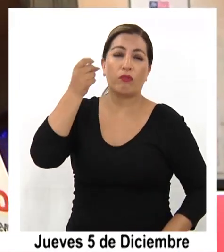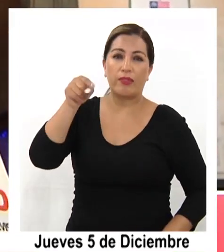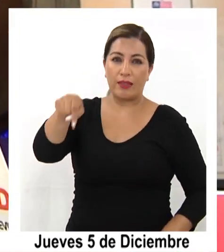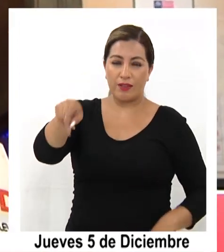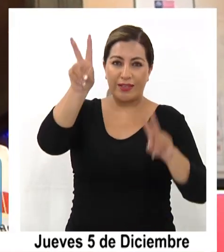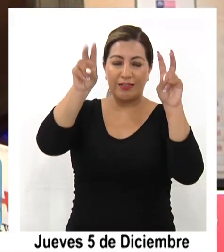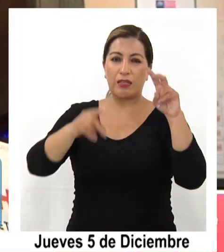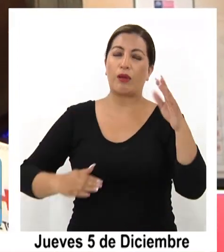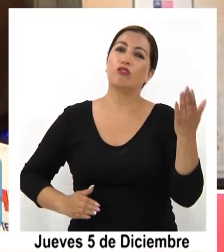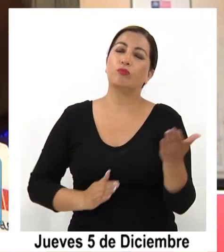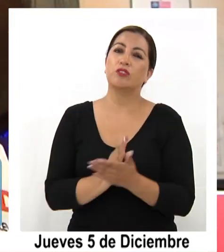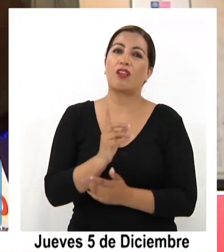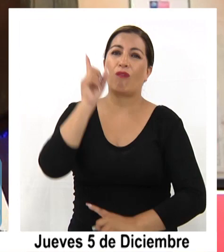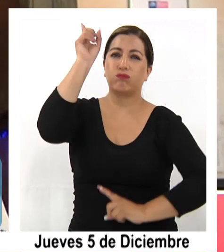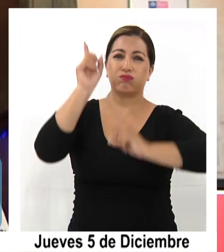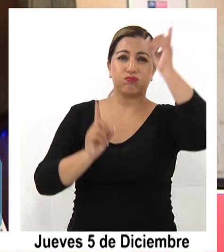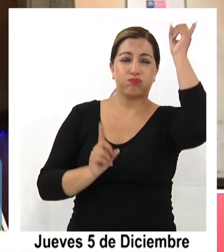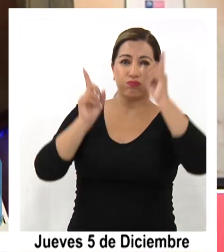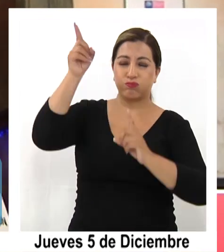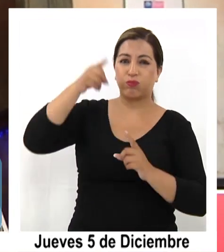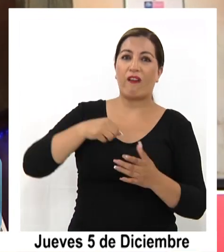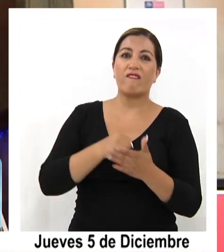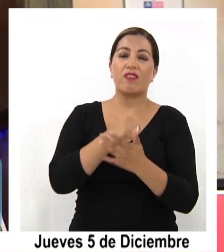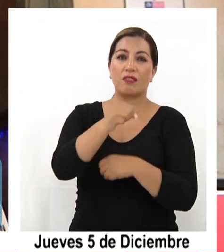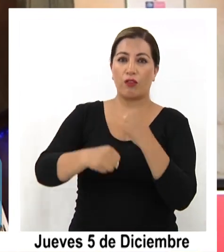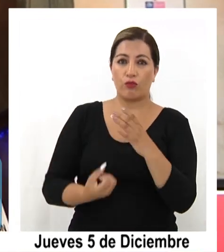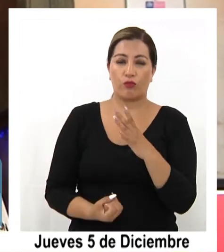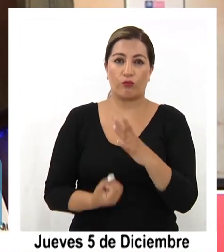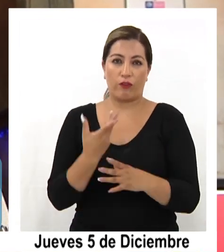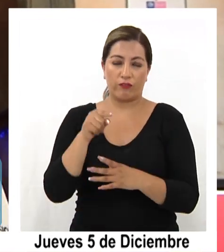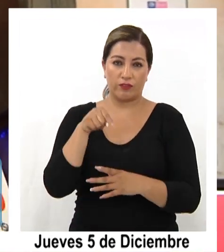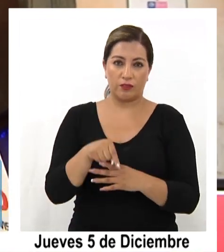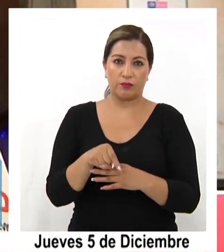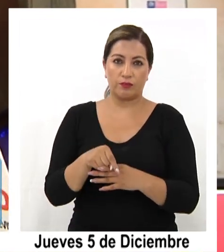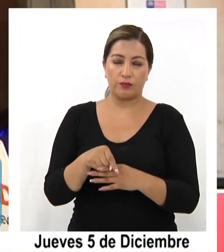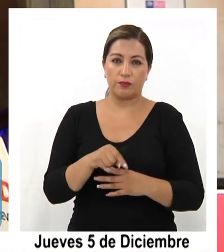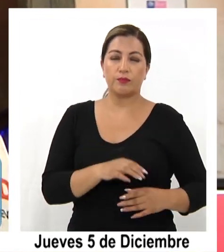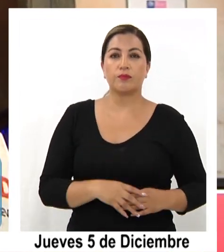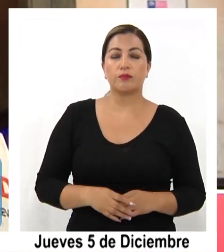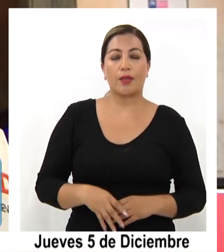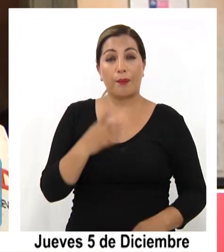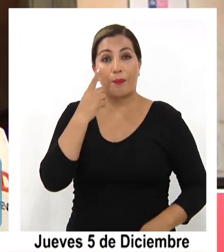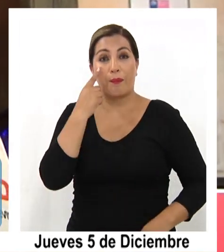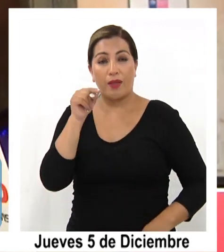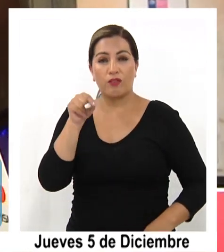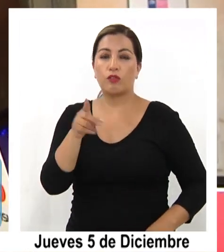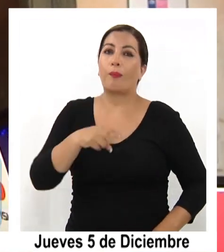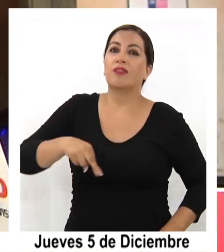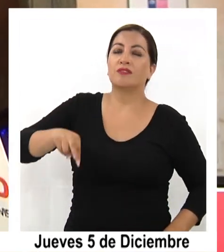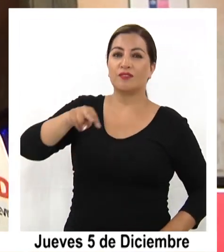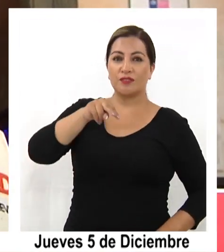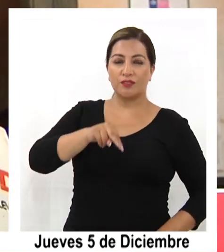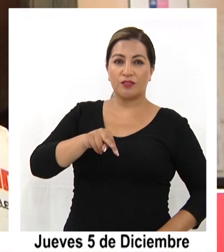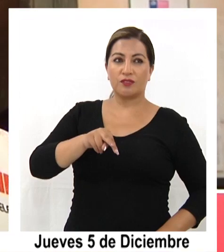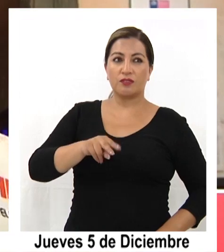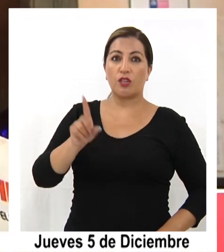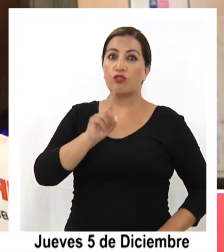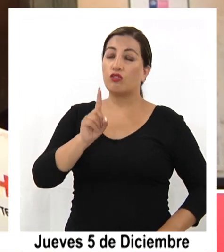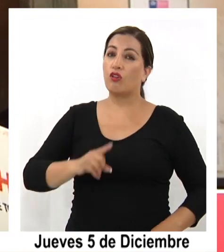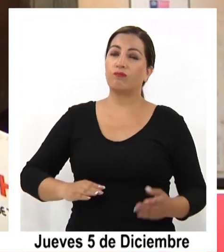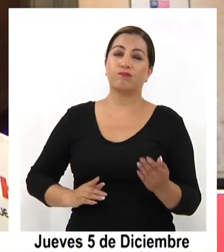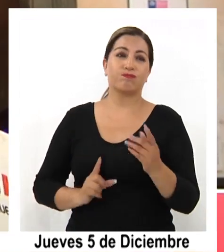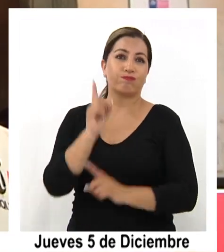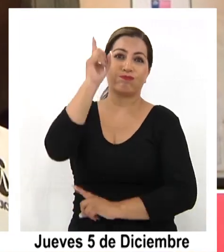sobre el lanzamiento de los fuegos artificiales al fin del año civil. Sin embargo, esto para nosotros, el no